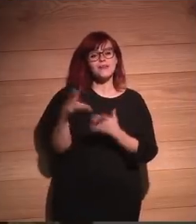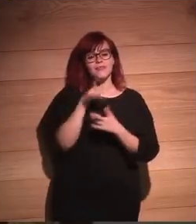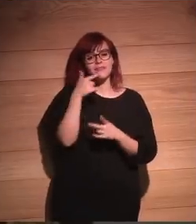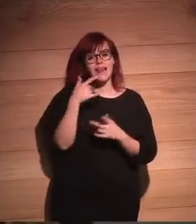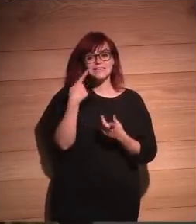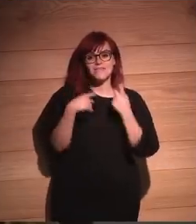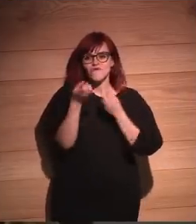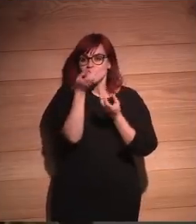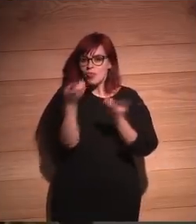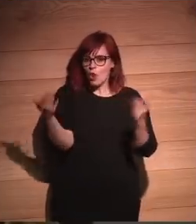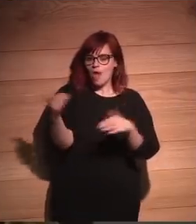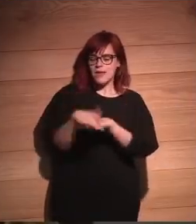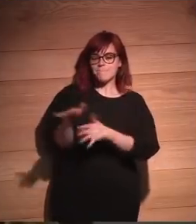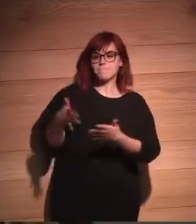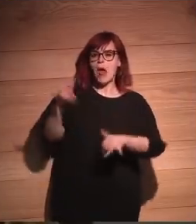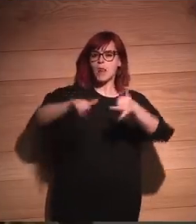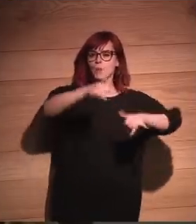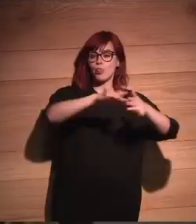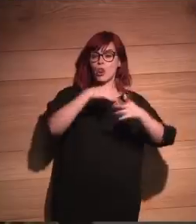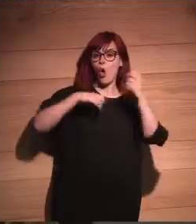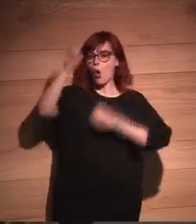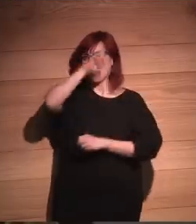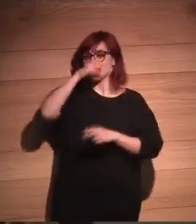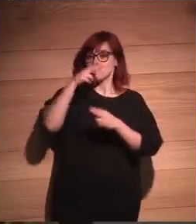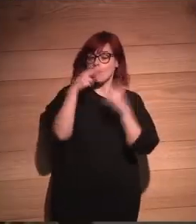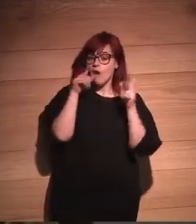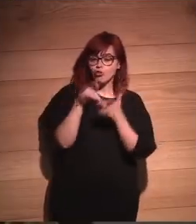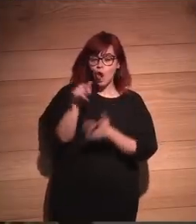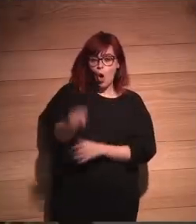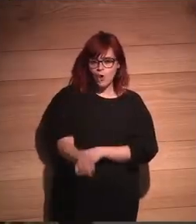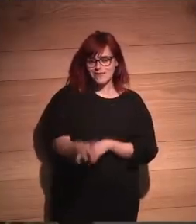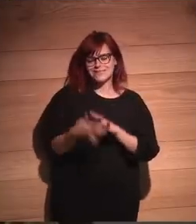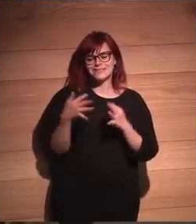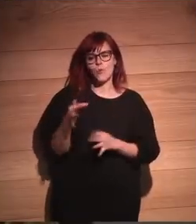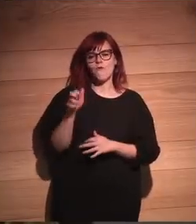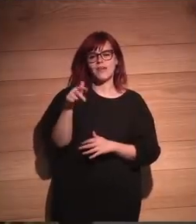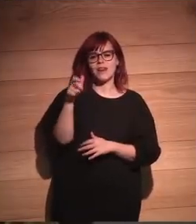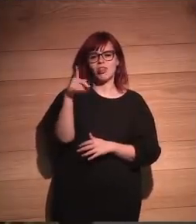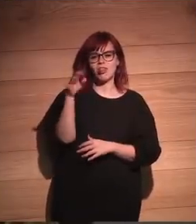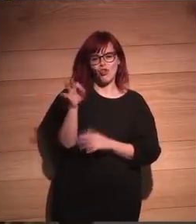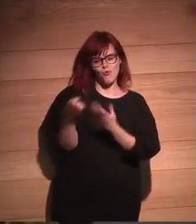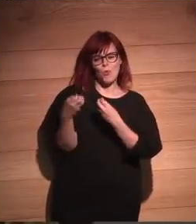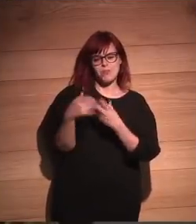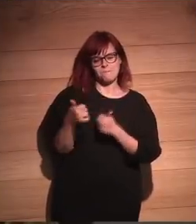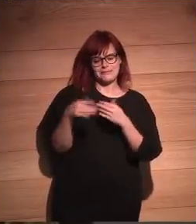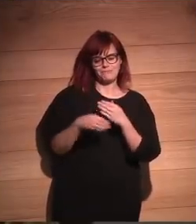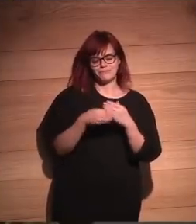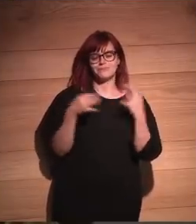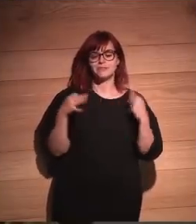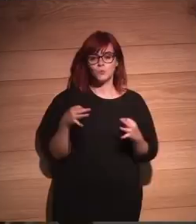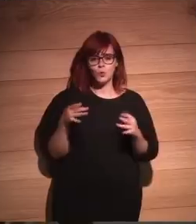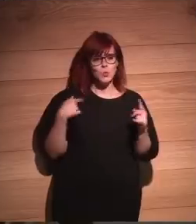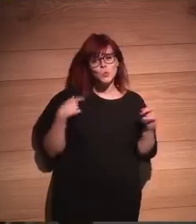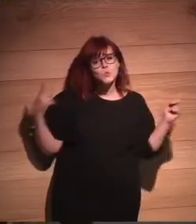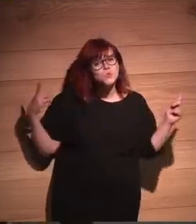tiene la desinformación y la manipulación de la opinión pública, hoy, pues Fernando seguro que nos puede aportar muchísimo. Voy a ser